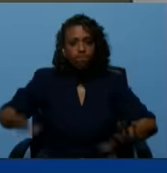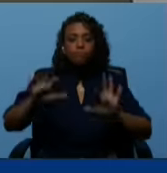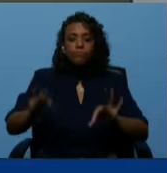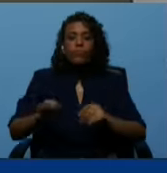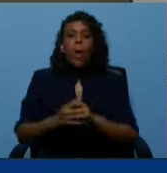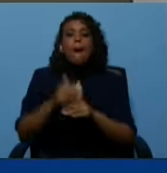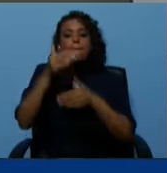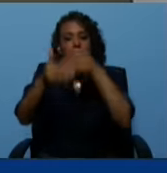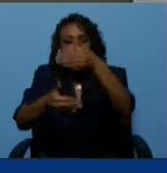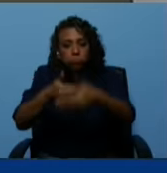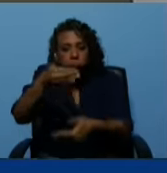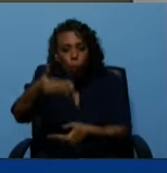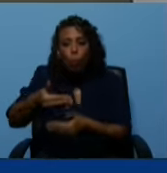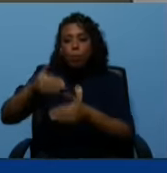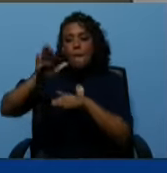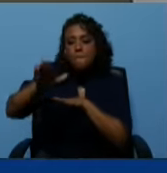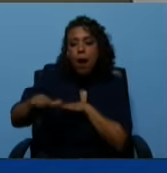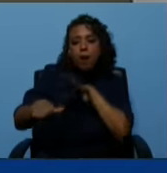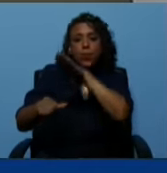paso a paso.